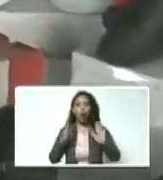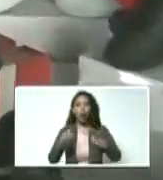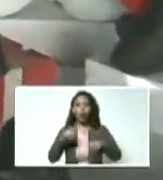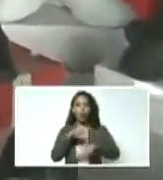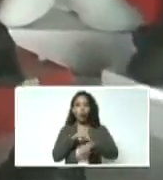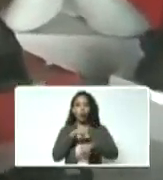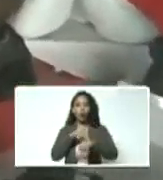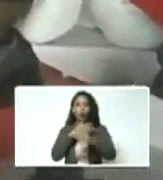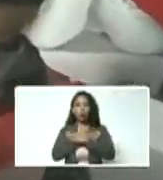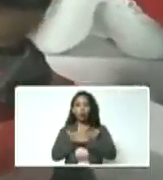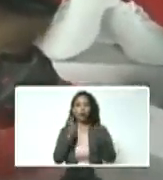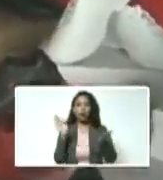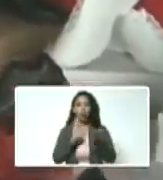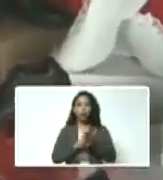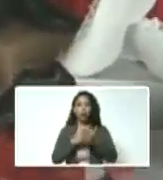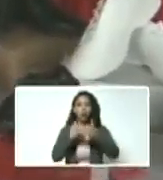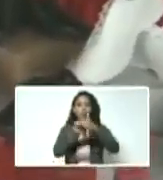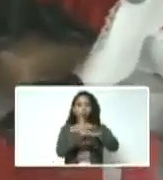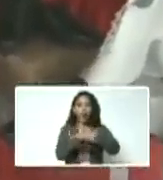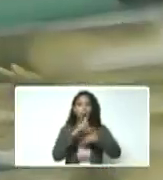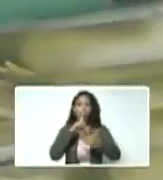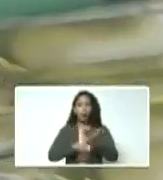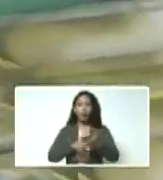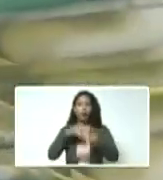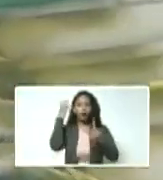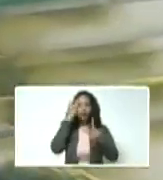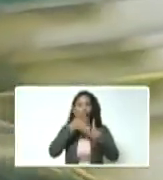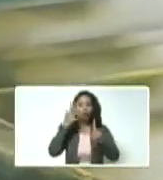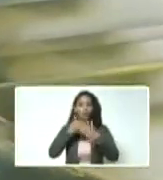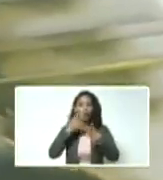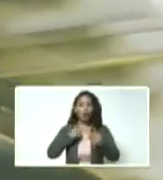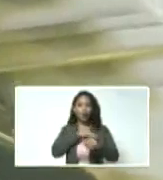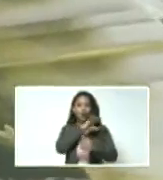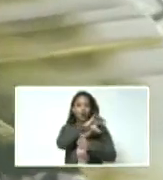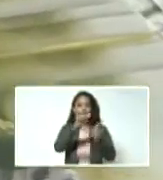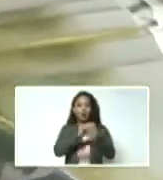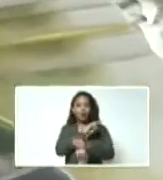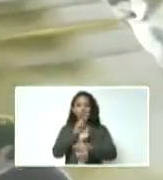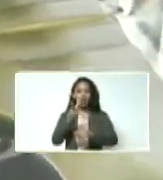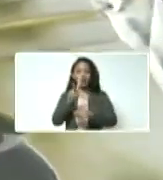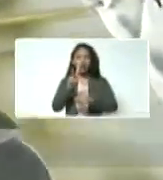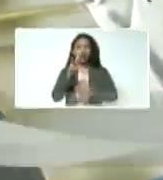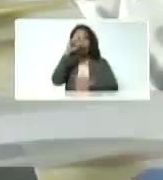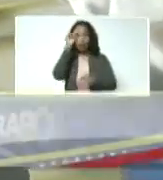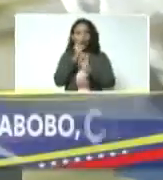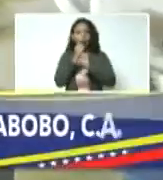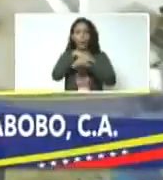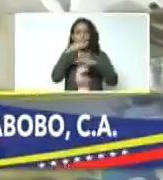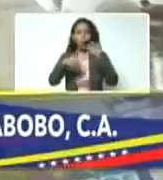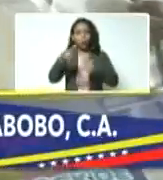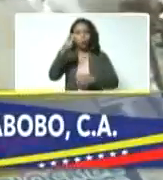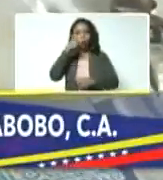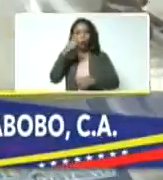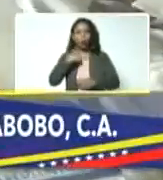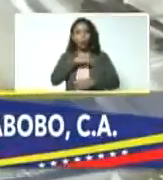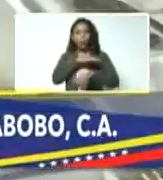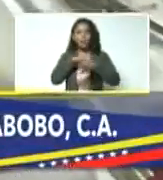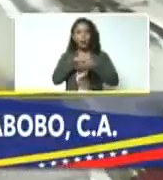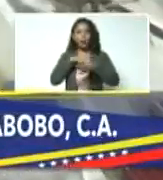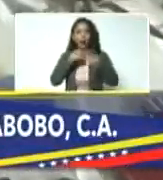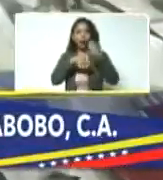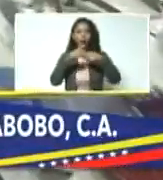están dispuestos para salir, cumpliendo sus instrucciones, las instrucciones de nuestra vicepresidenta ejecutiva, bajo la supervisión de nuestra ministra de